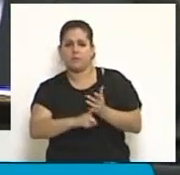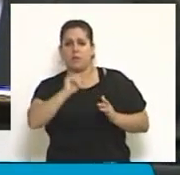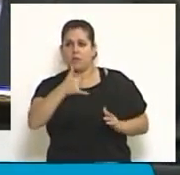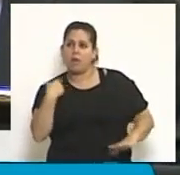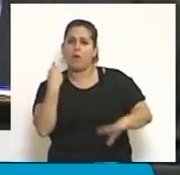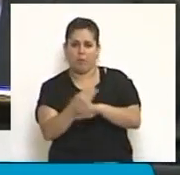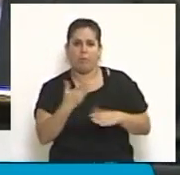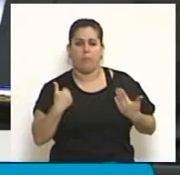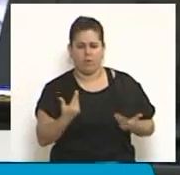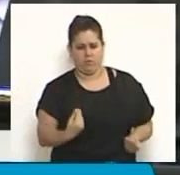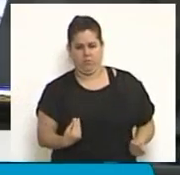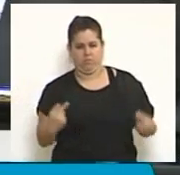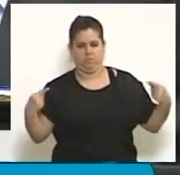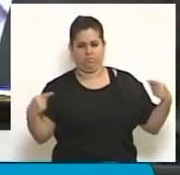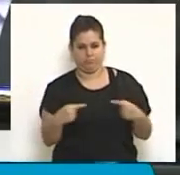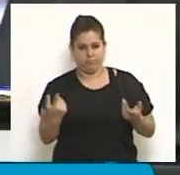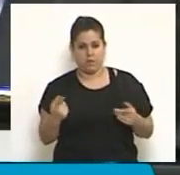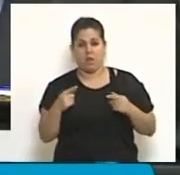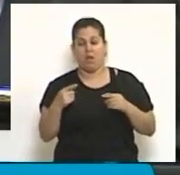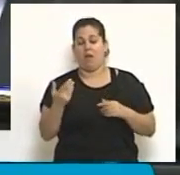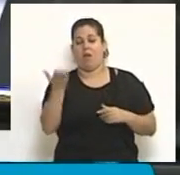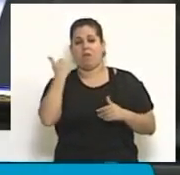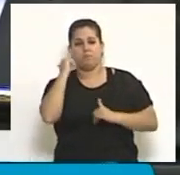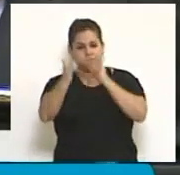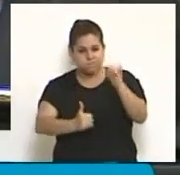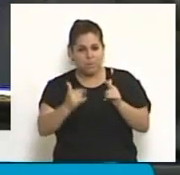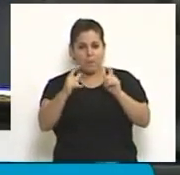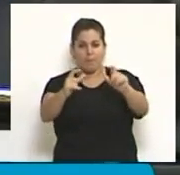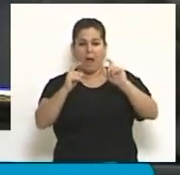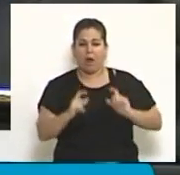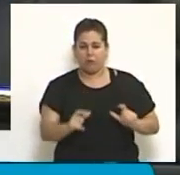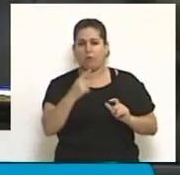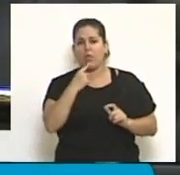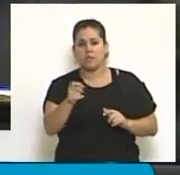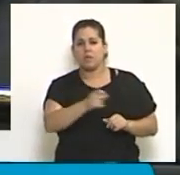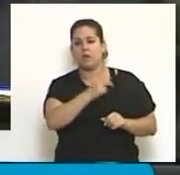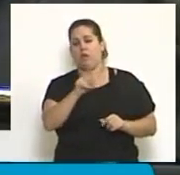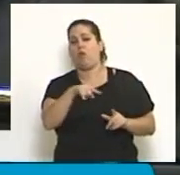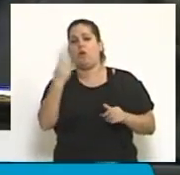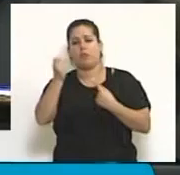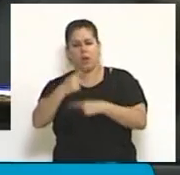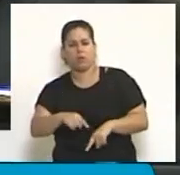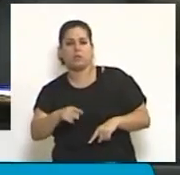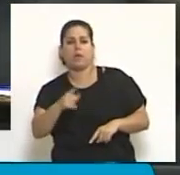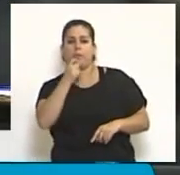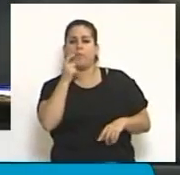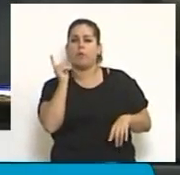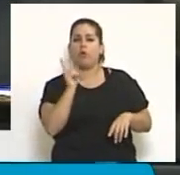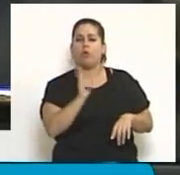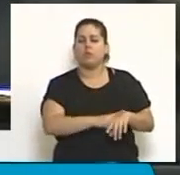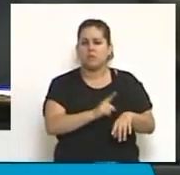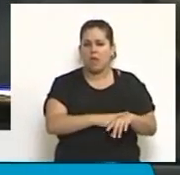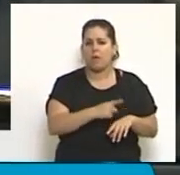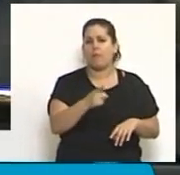el cargo? Lo señalado en el párrafo anterior nos lleva a una segunda interpretación en el siguiente sentido. Quien propondría a